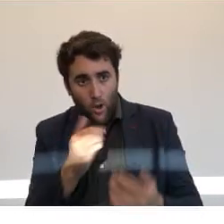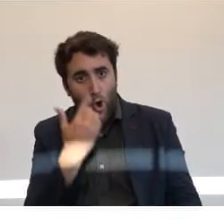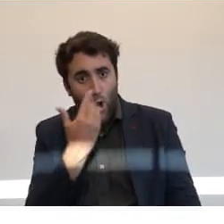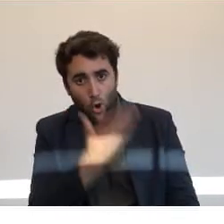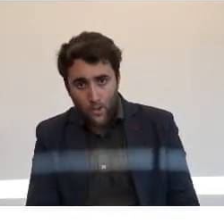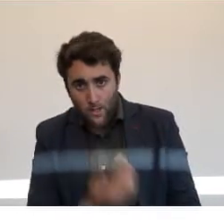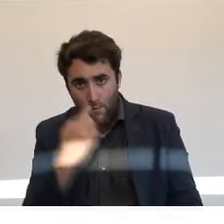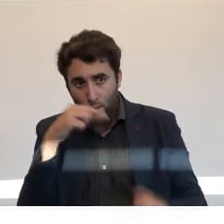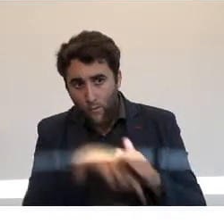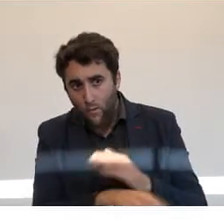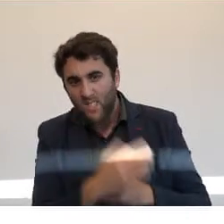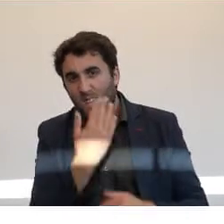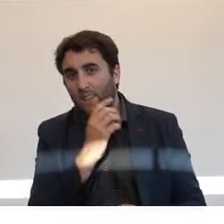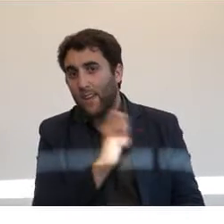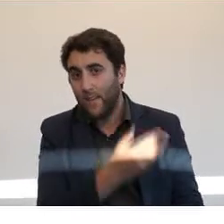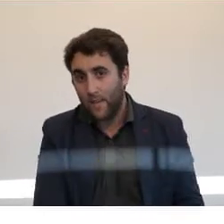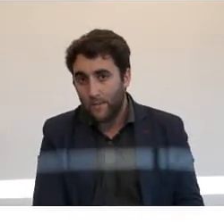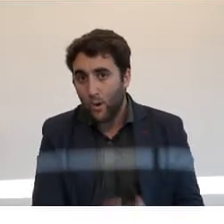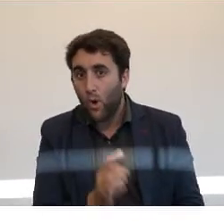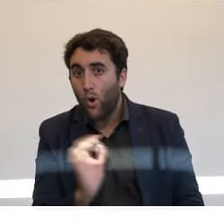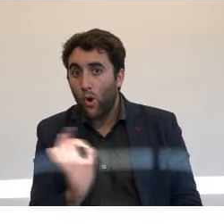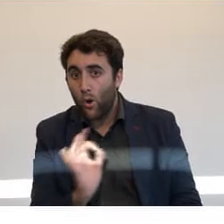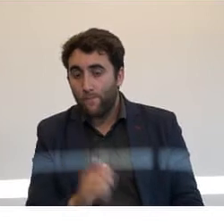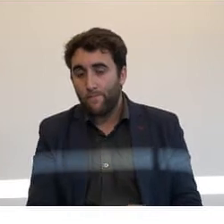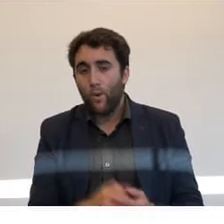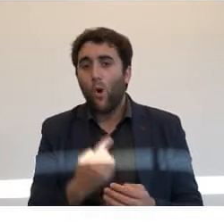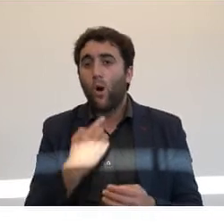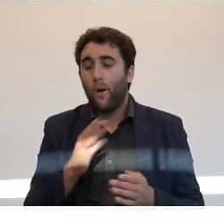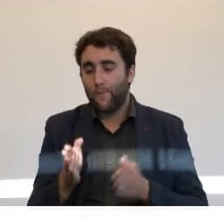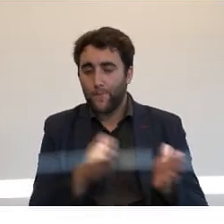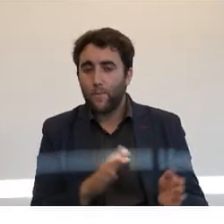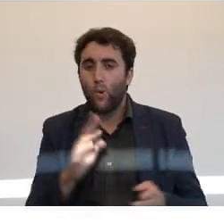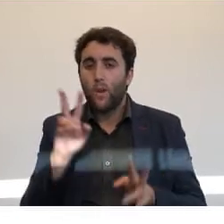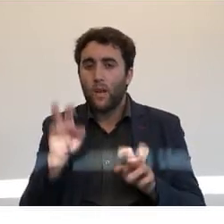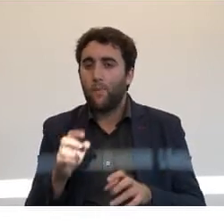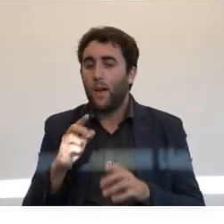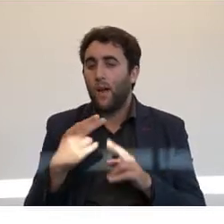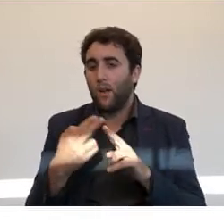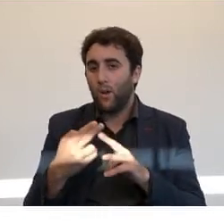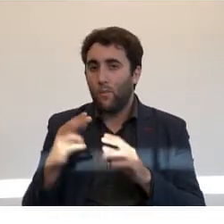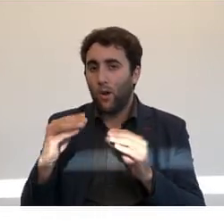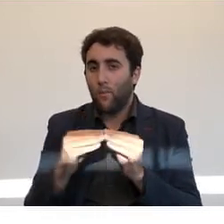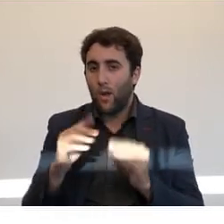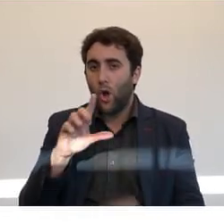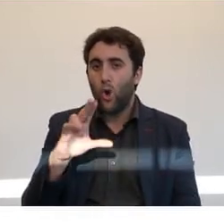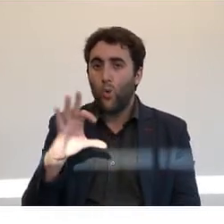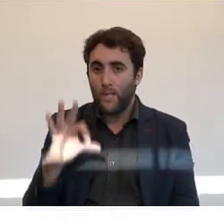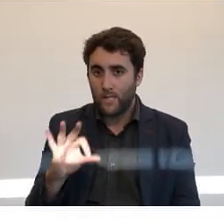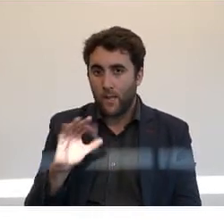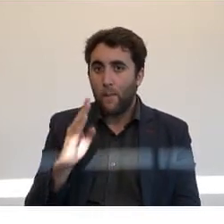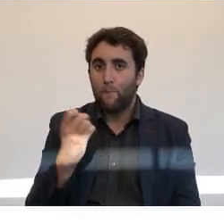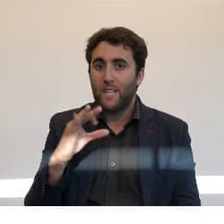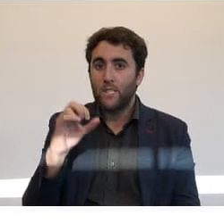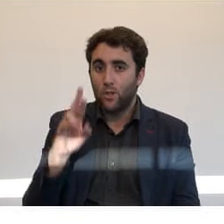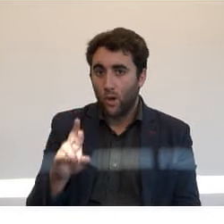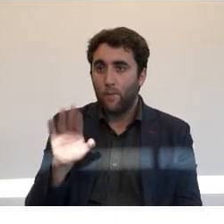cómo son. Un buen amigo y colaborador nuestro, Luis Pastor, publicó un libro titulado Funiversity y